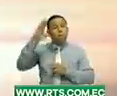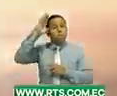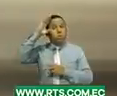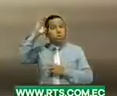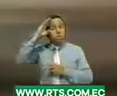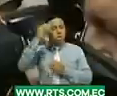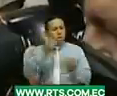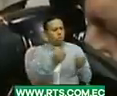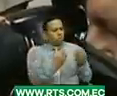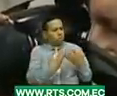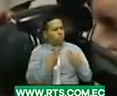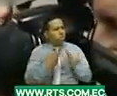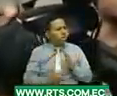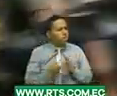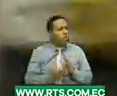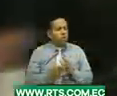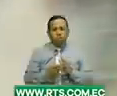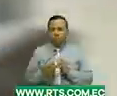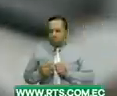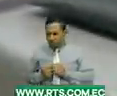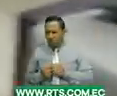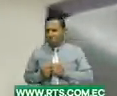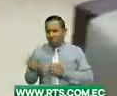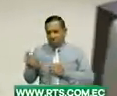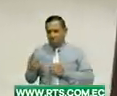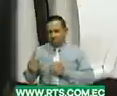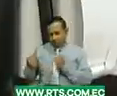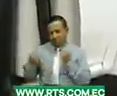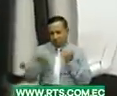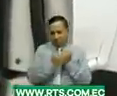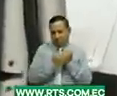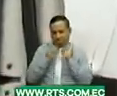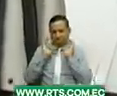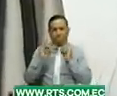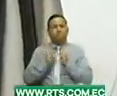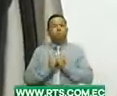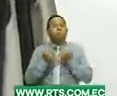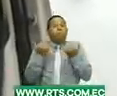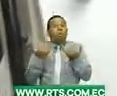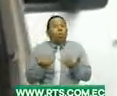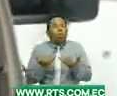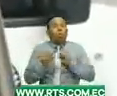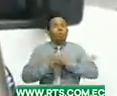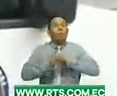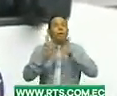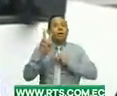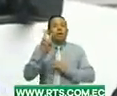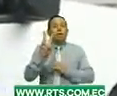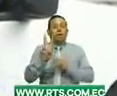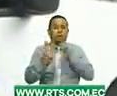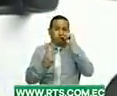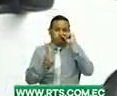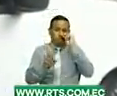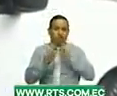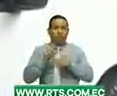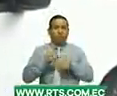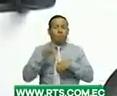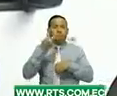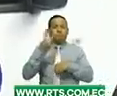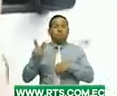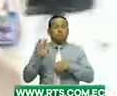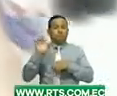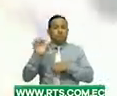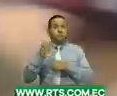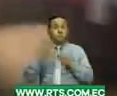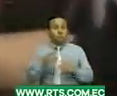Nacional. Y de inmediato decidieron colaborar. Por eso la mañana de este viernes 22 de enero llegó hasta la comandancia de la